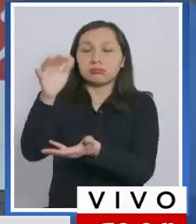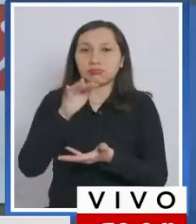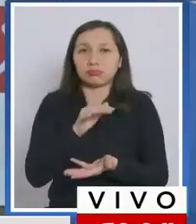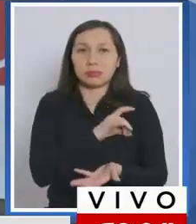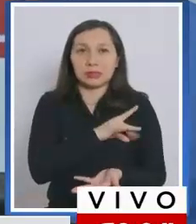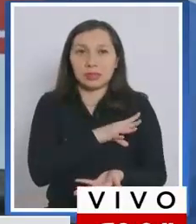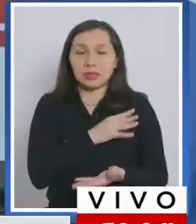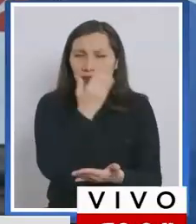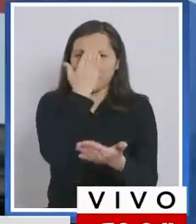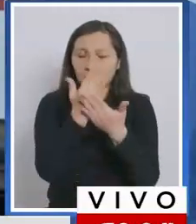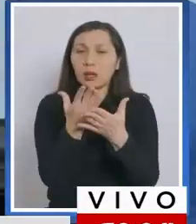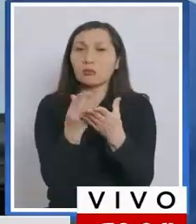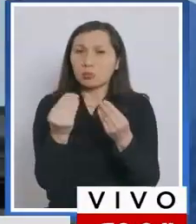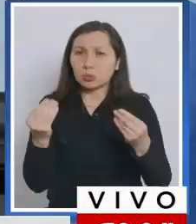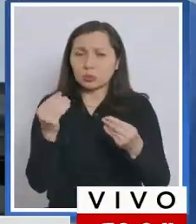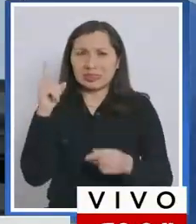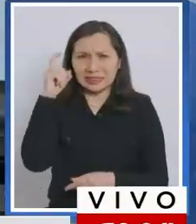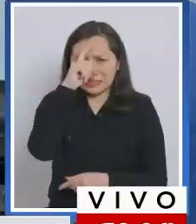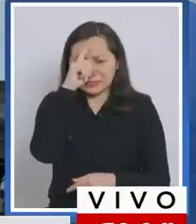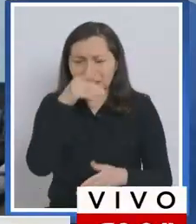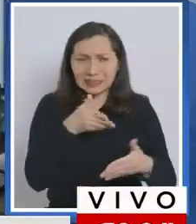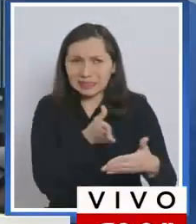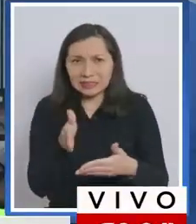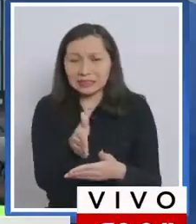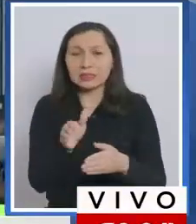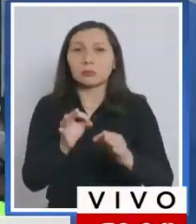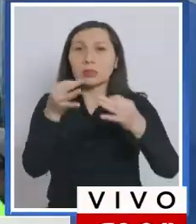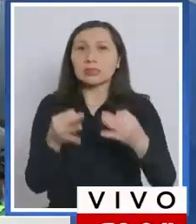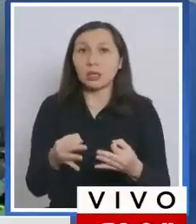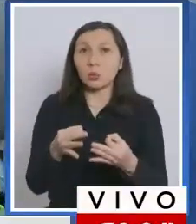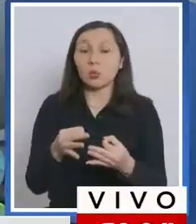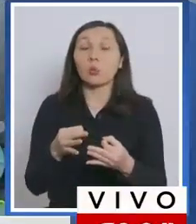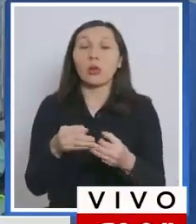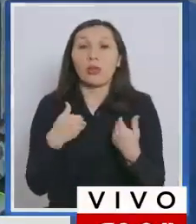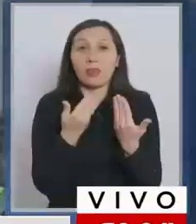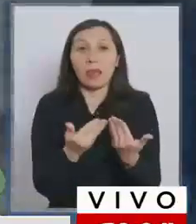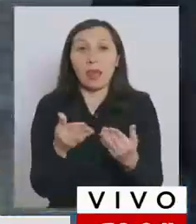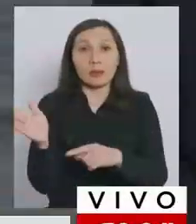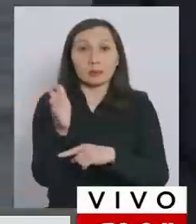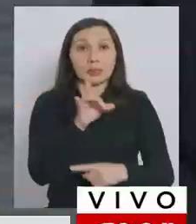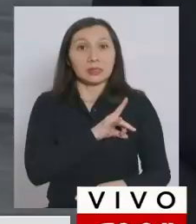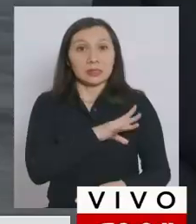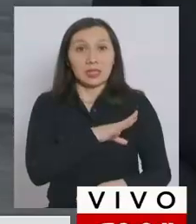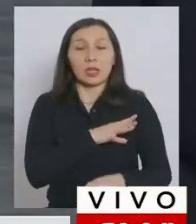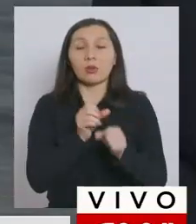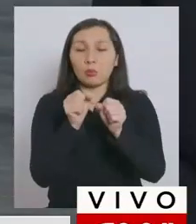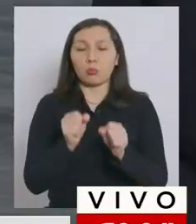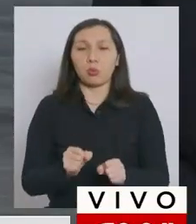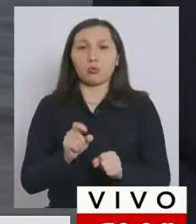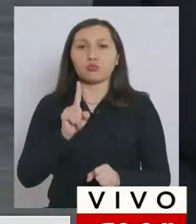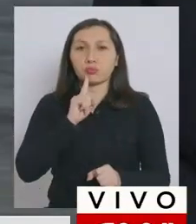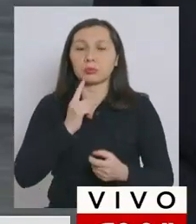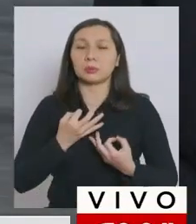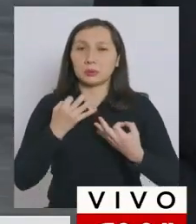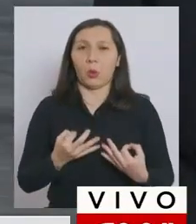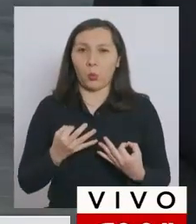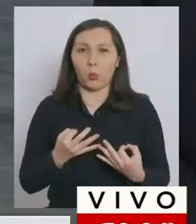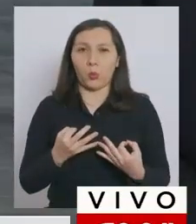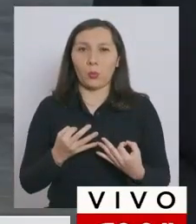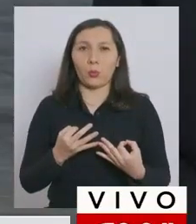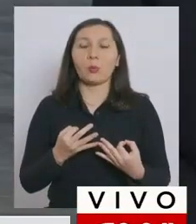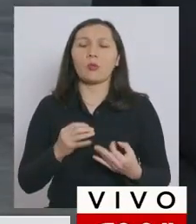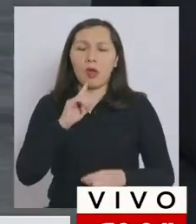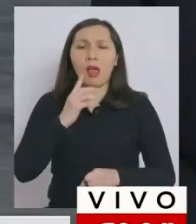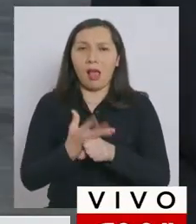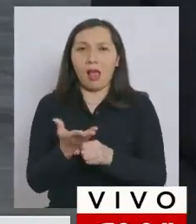enfrentado múltiples dificultades para poder asegurarle a nuestros compatriotas que puedan tener la certeza que